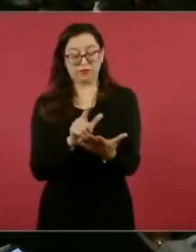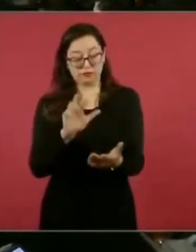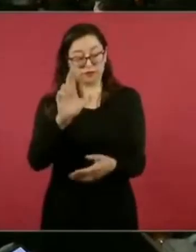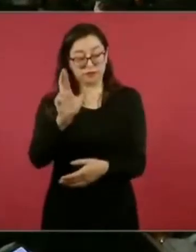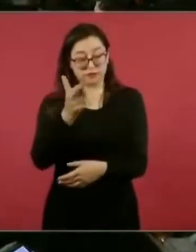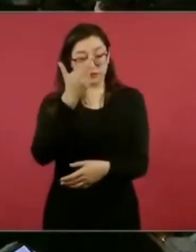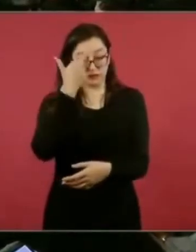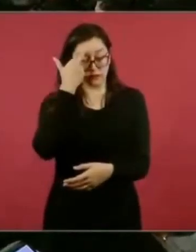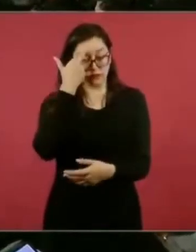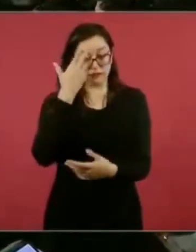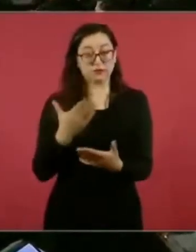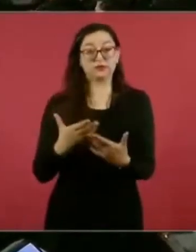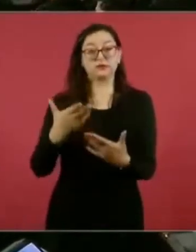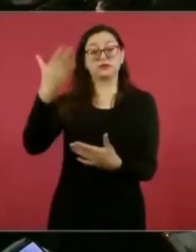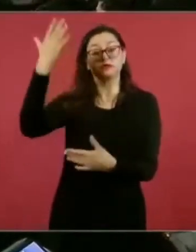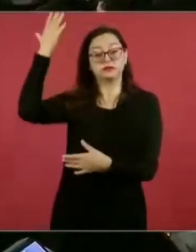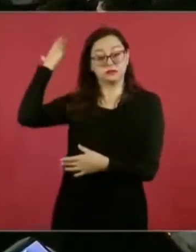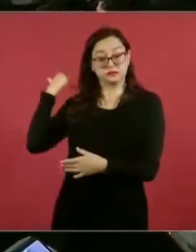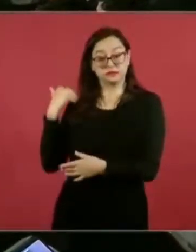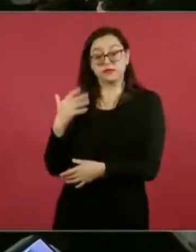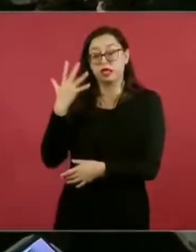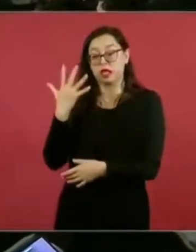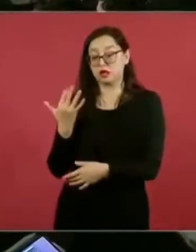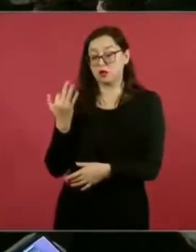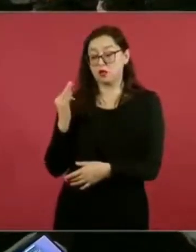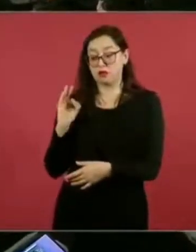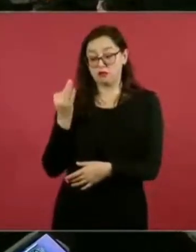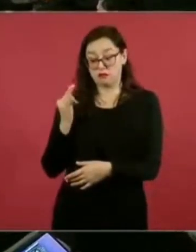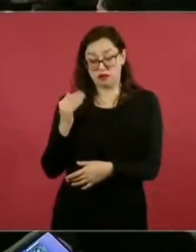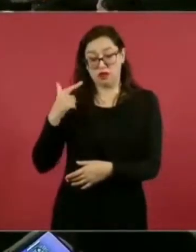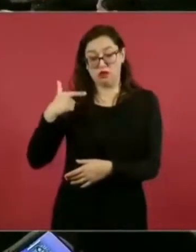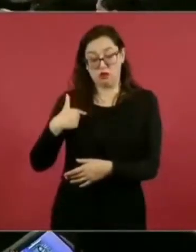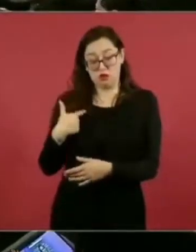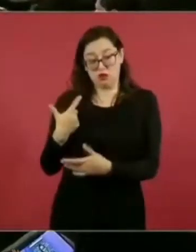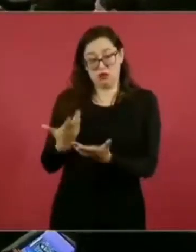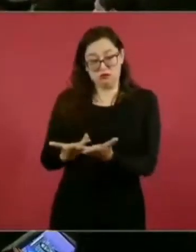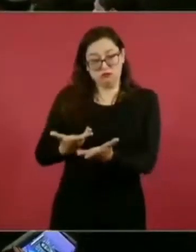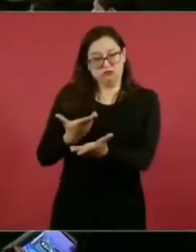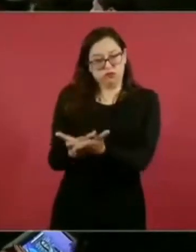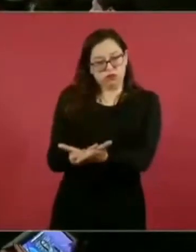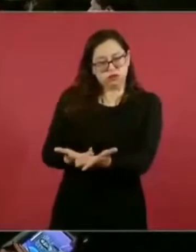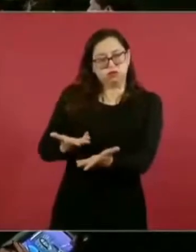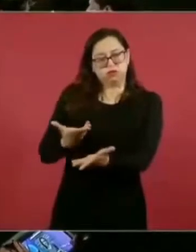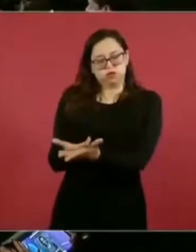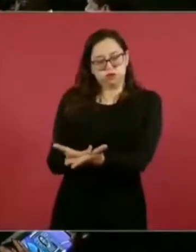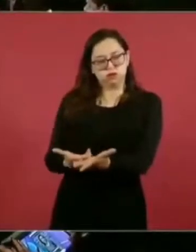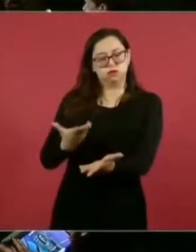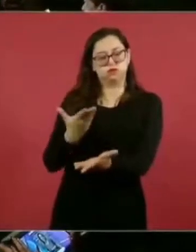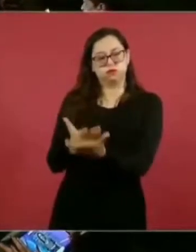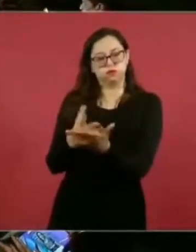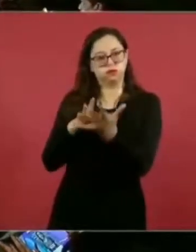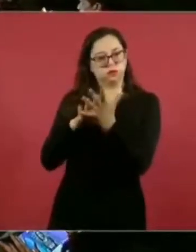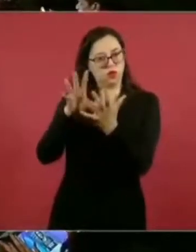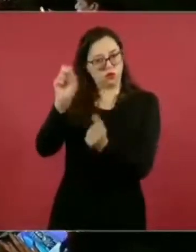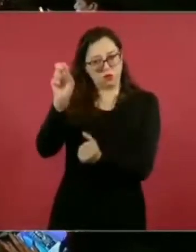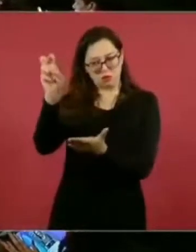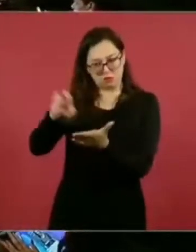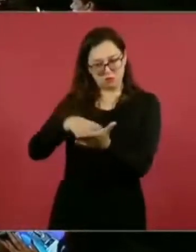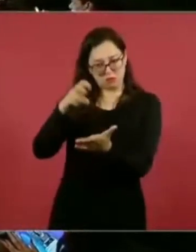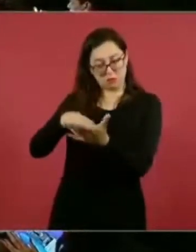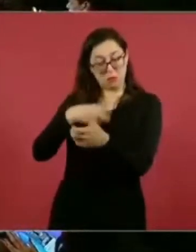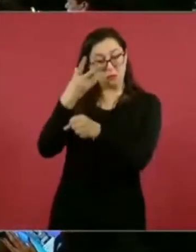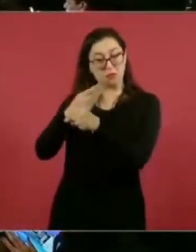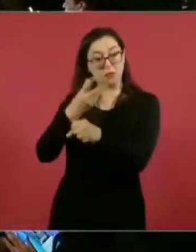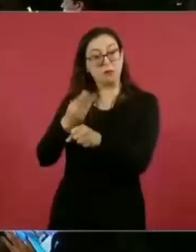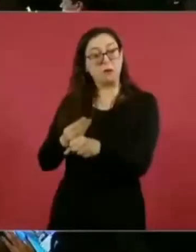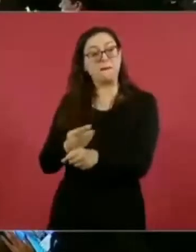febrero presentamos 20 iniciativas de reformas a la Constitución, ya vamos